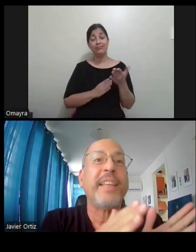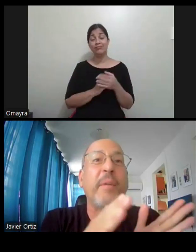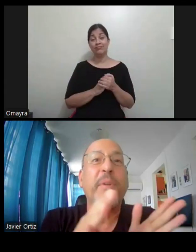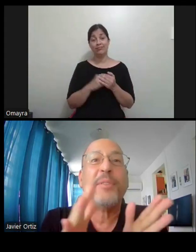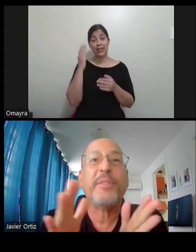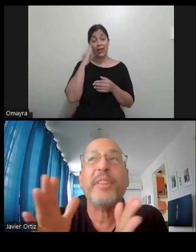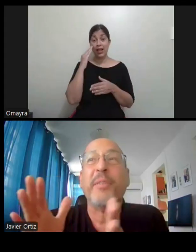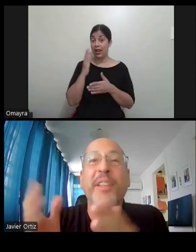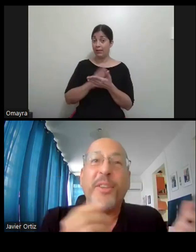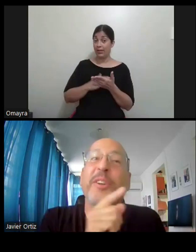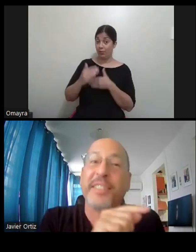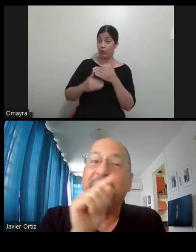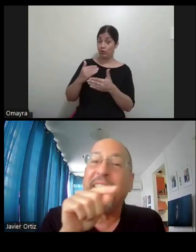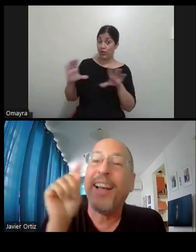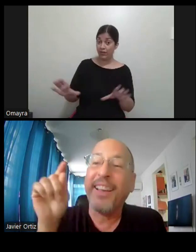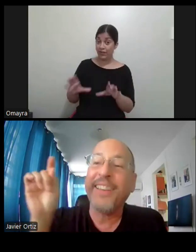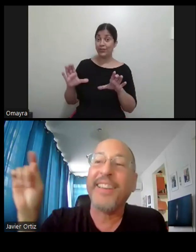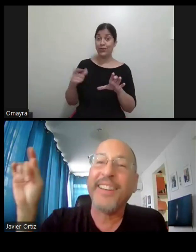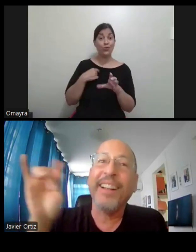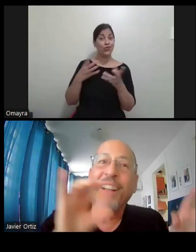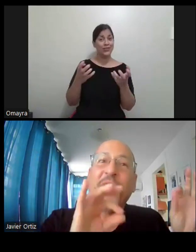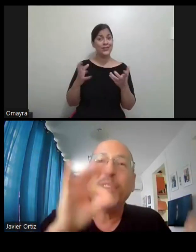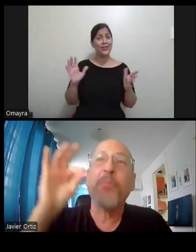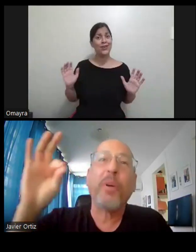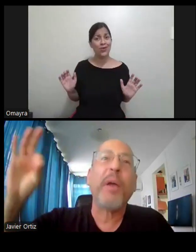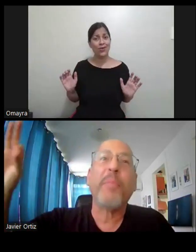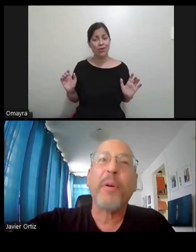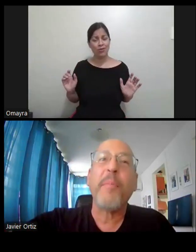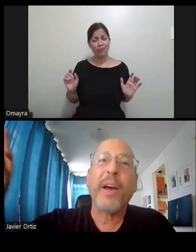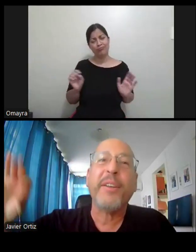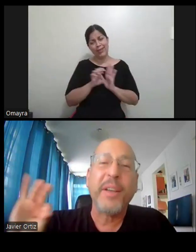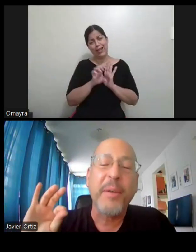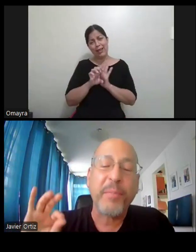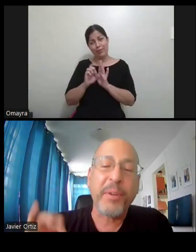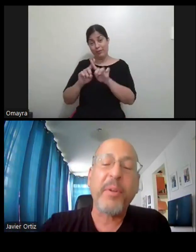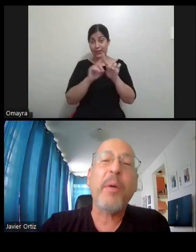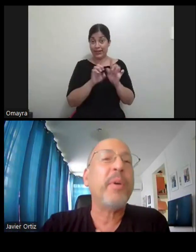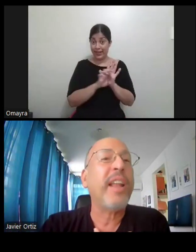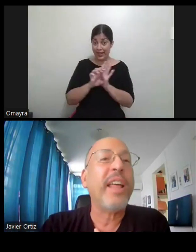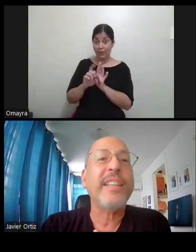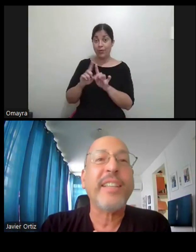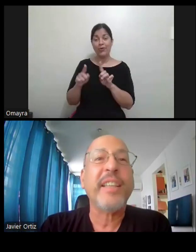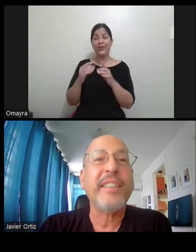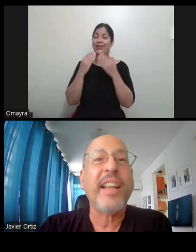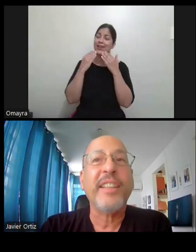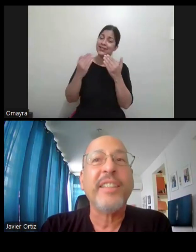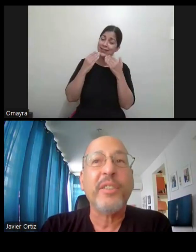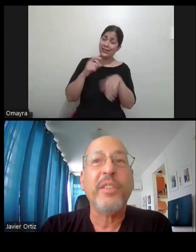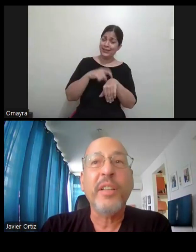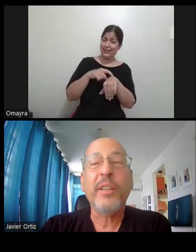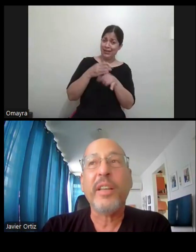de producción de eventos yo quisiera ir por ejemplo, con varios ejemplos, pero agradecerte este